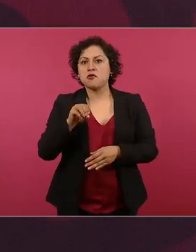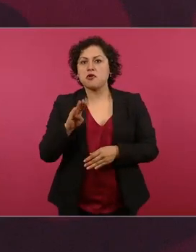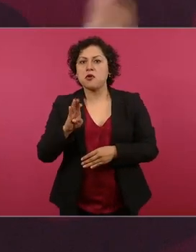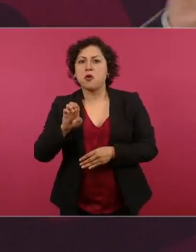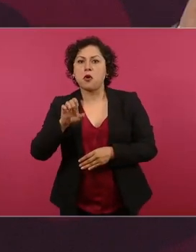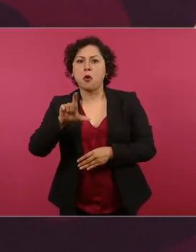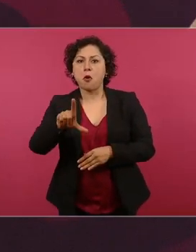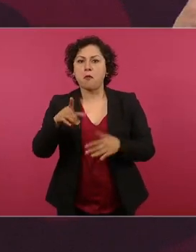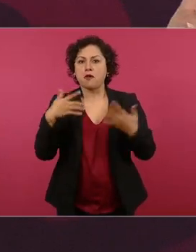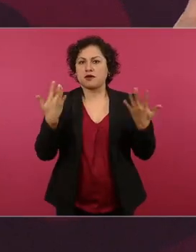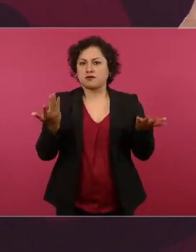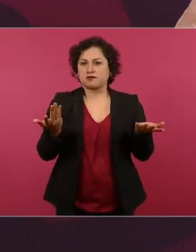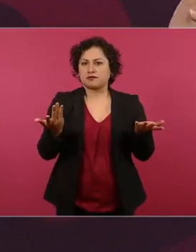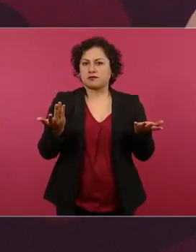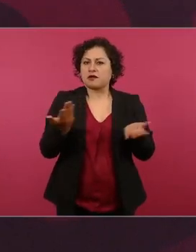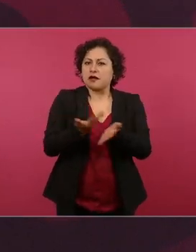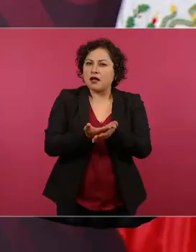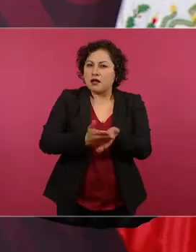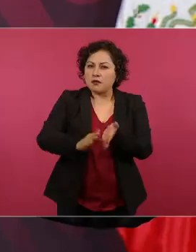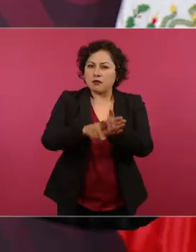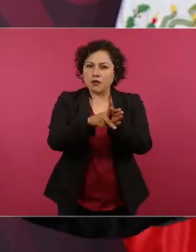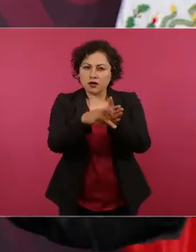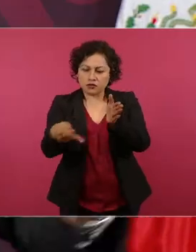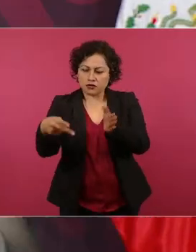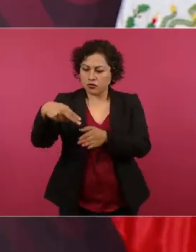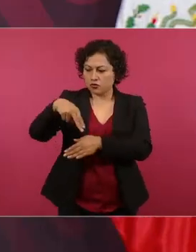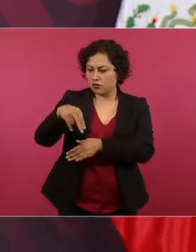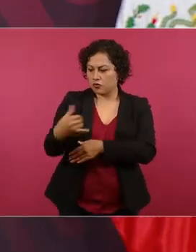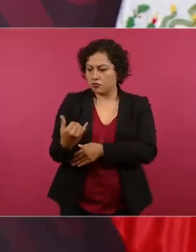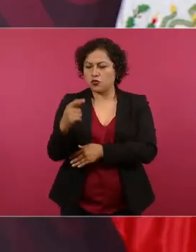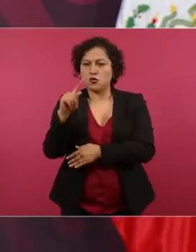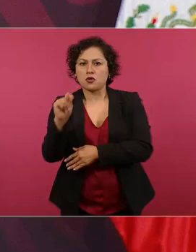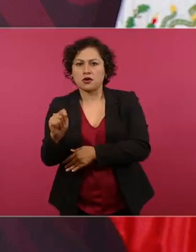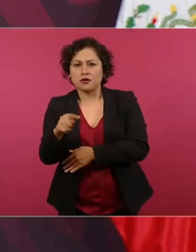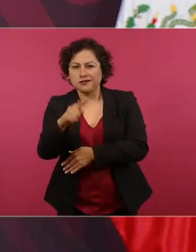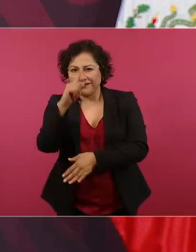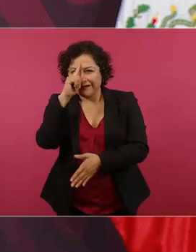Y el New York Times, imagínense,